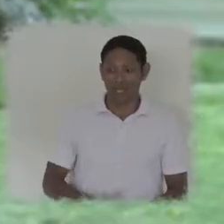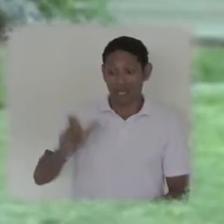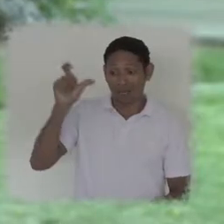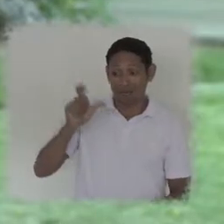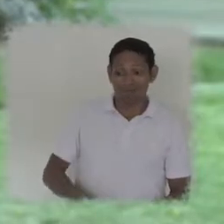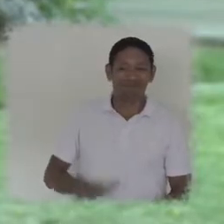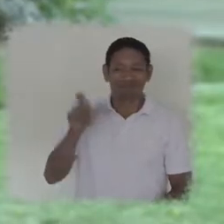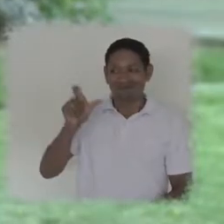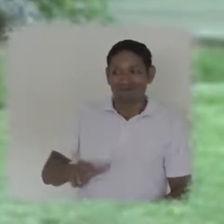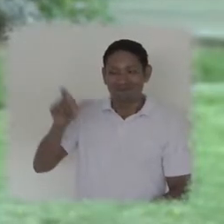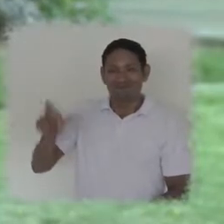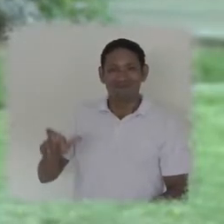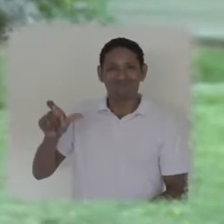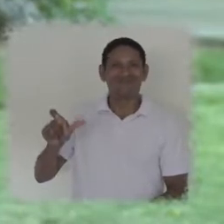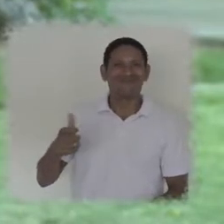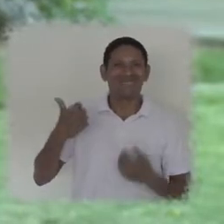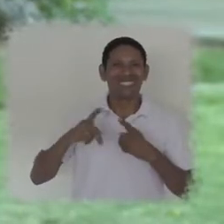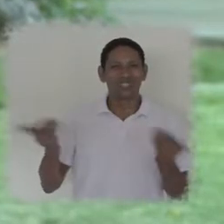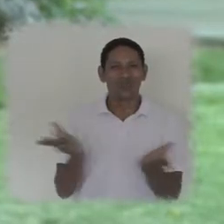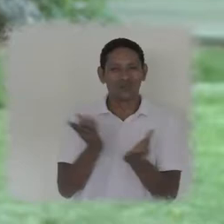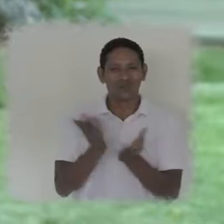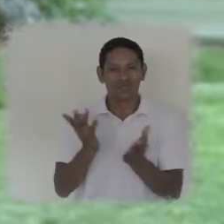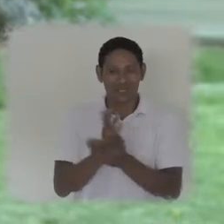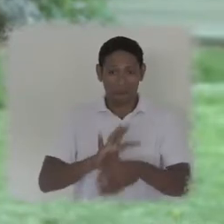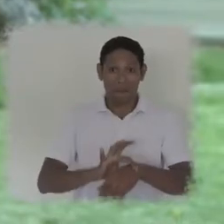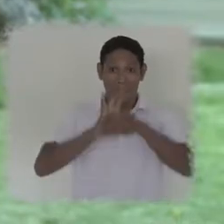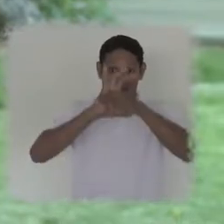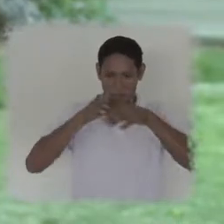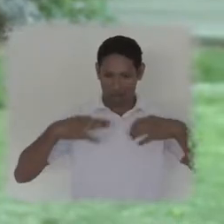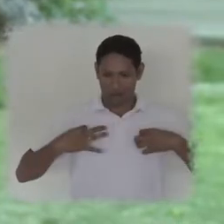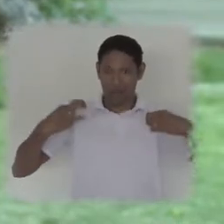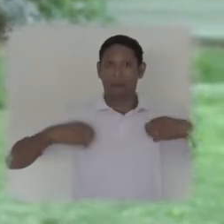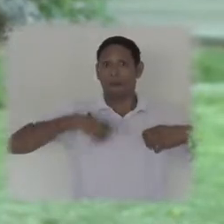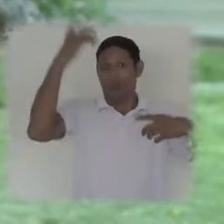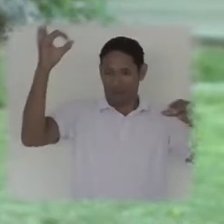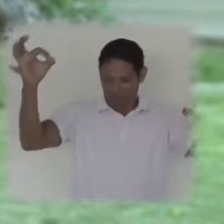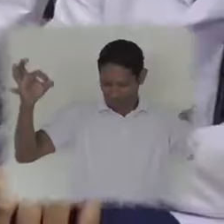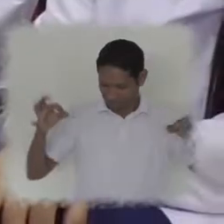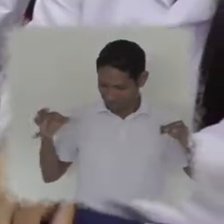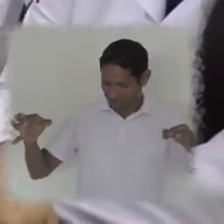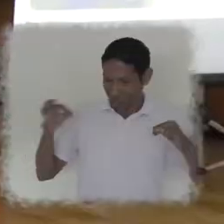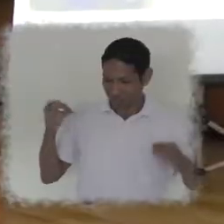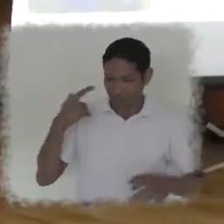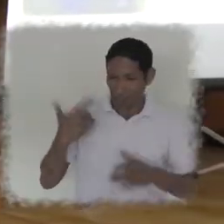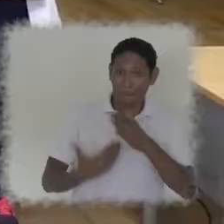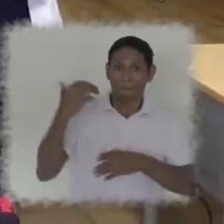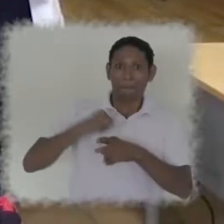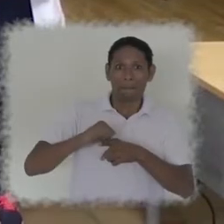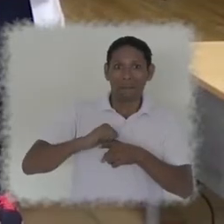Estudiantes del programa de medicina recibieron batas blancas para inicio de sus prácticas profesionales.